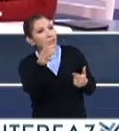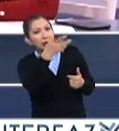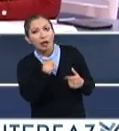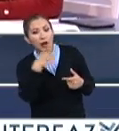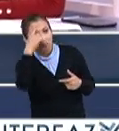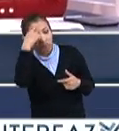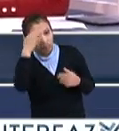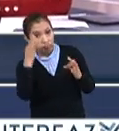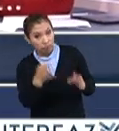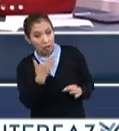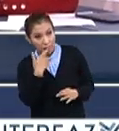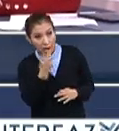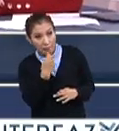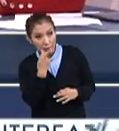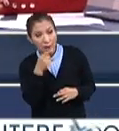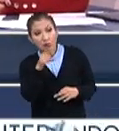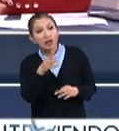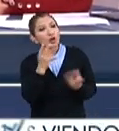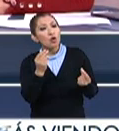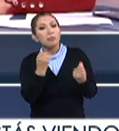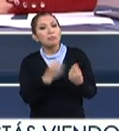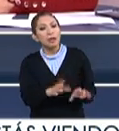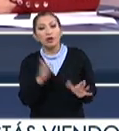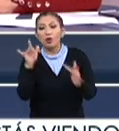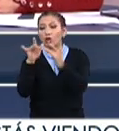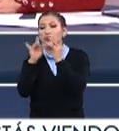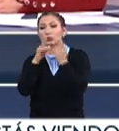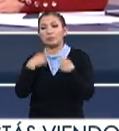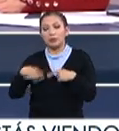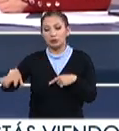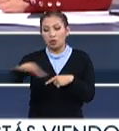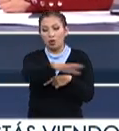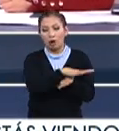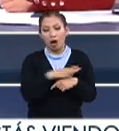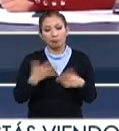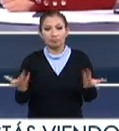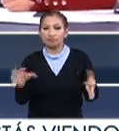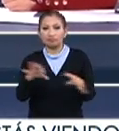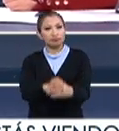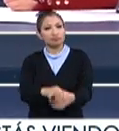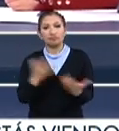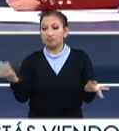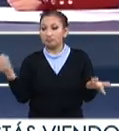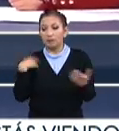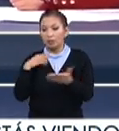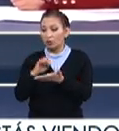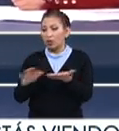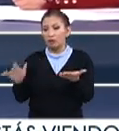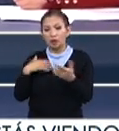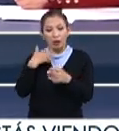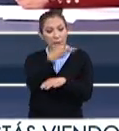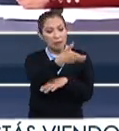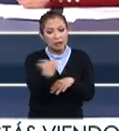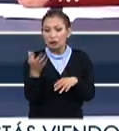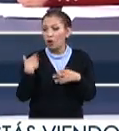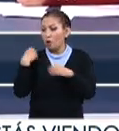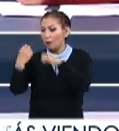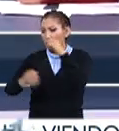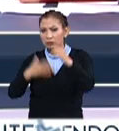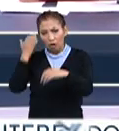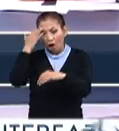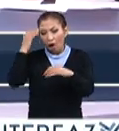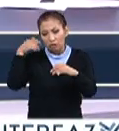cosas sensatas que decir porque no ha perdido el contacto con la gente común, con los lectores comunes, con los campesinos, con los obreros.